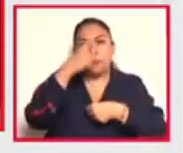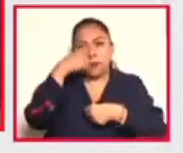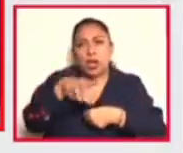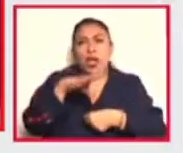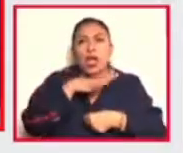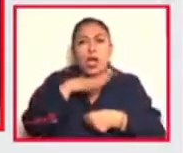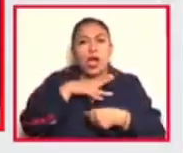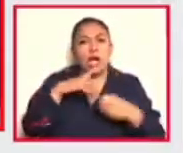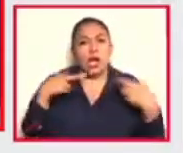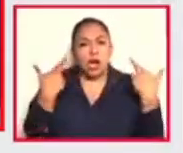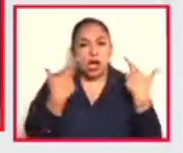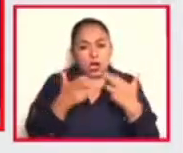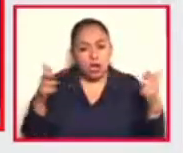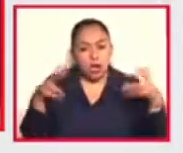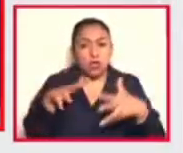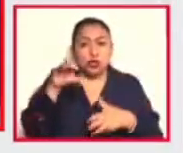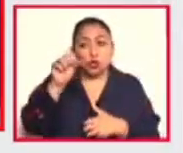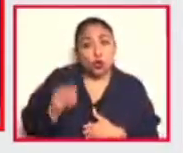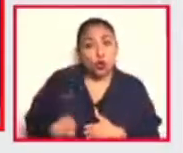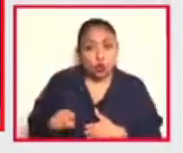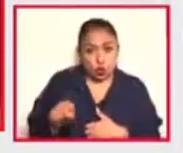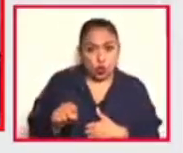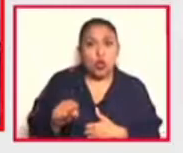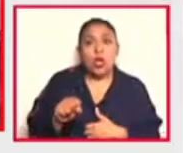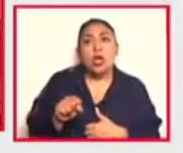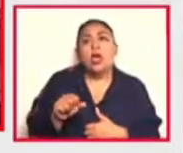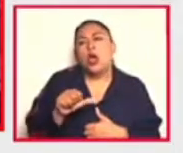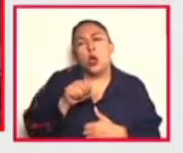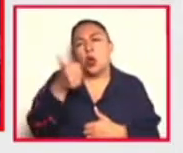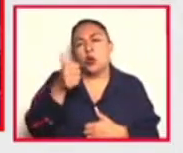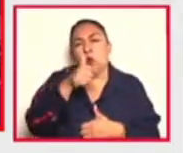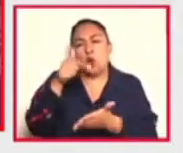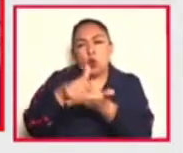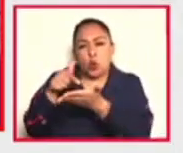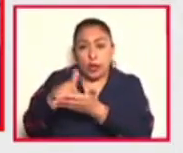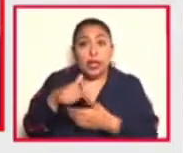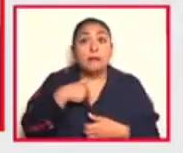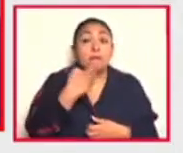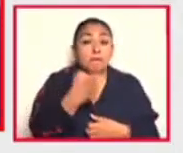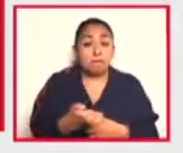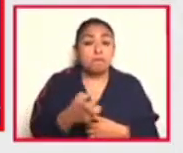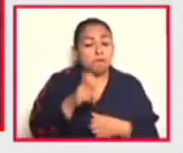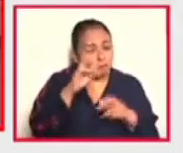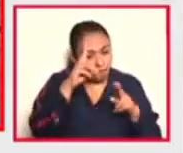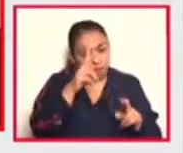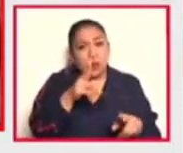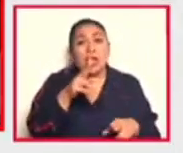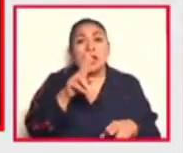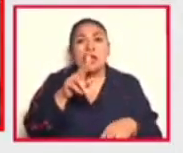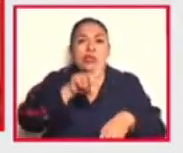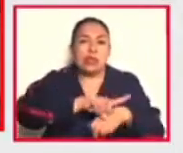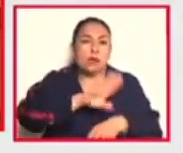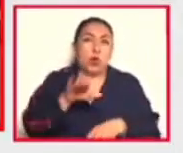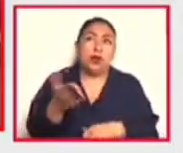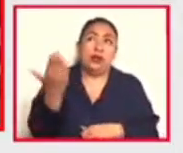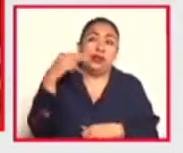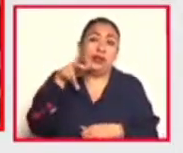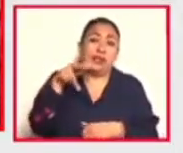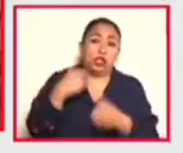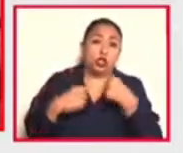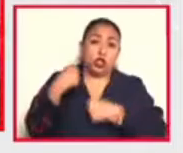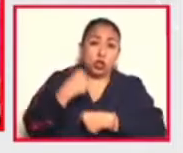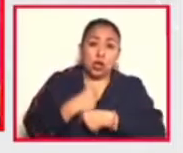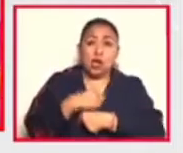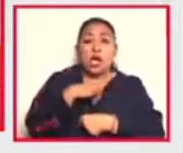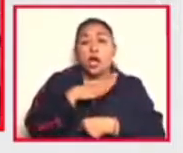encuentro con el sur y otras latitudes. Es un evento dedicado al Día de Muertos que desde hace 18 años ofrece una